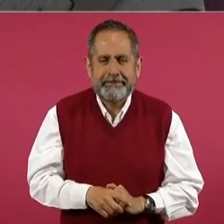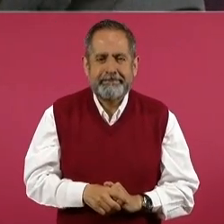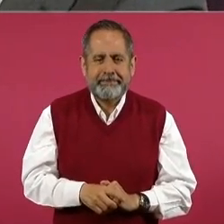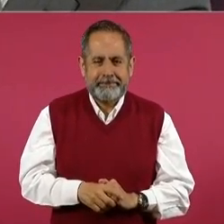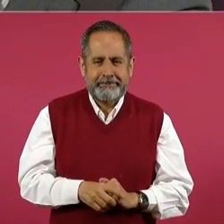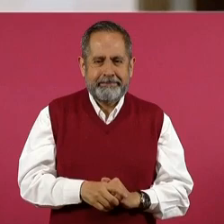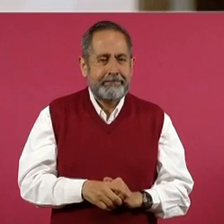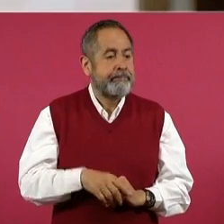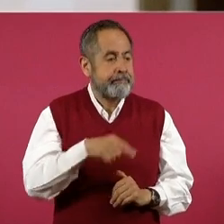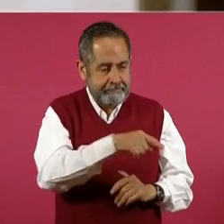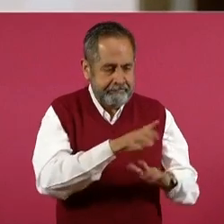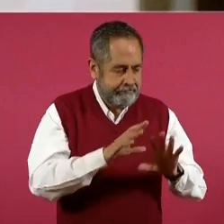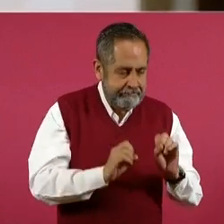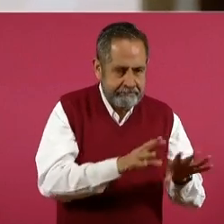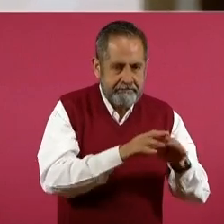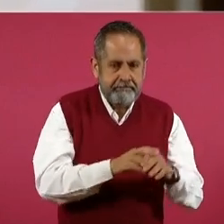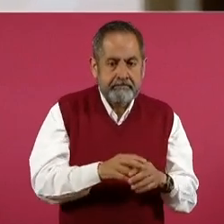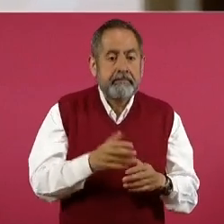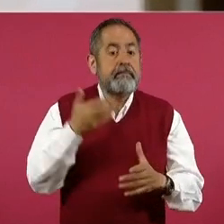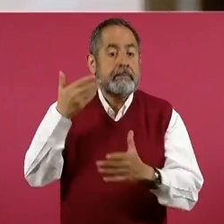viene la venganza.